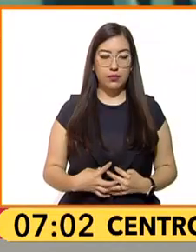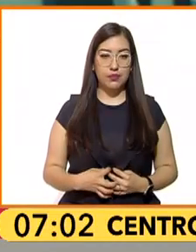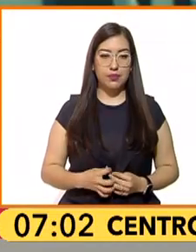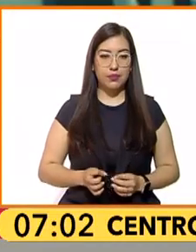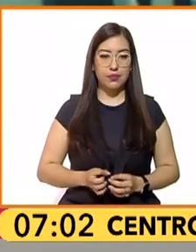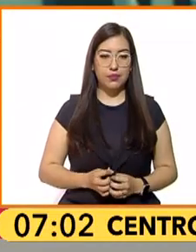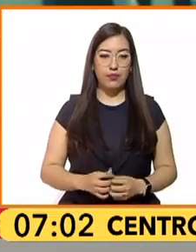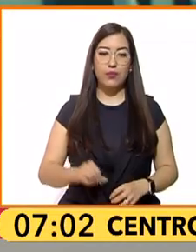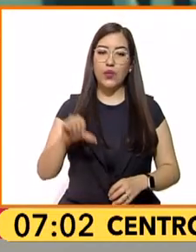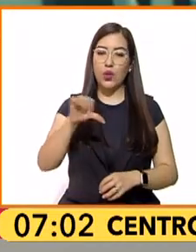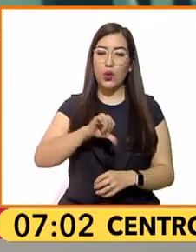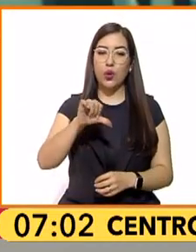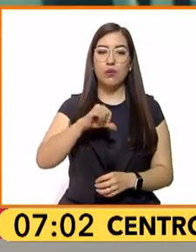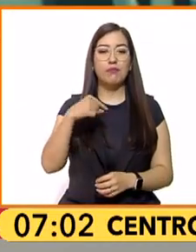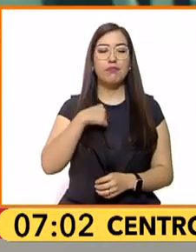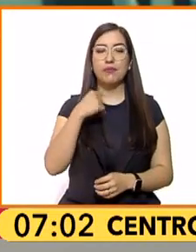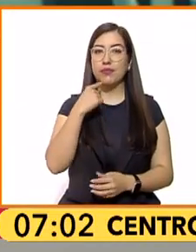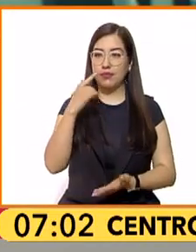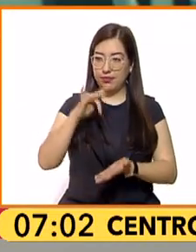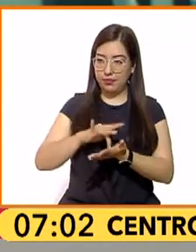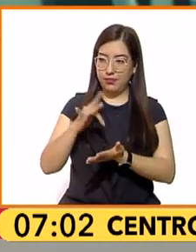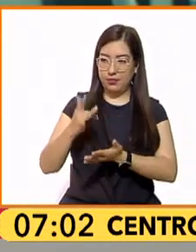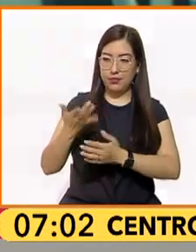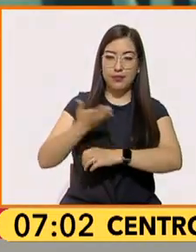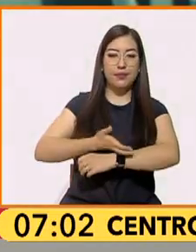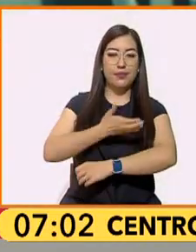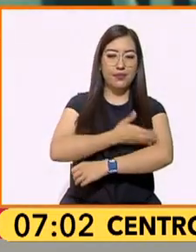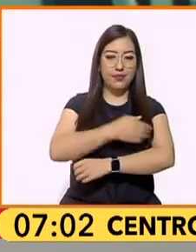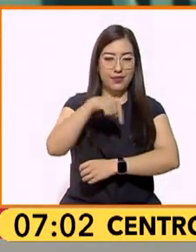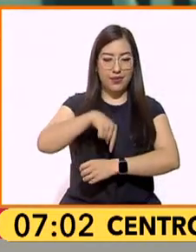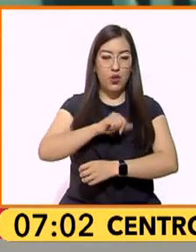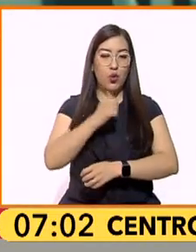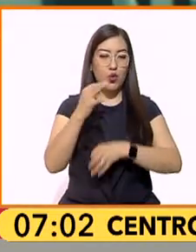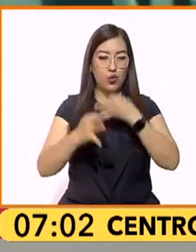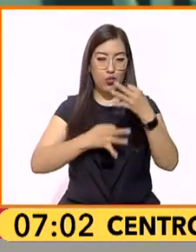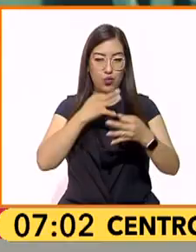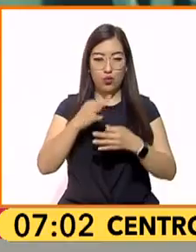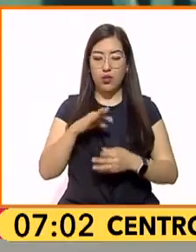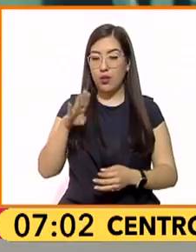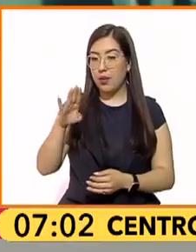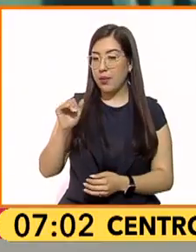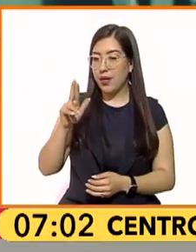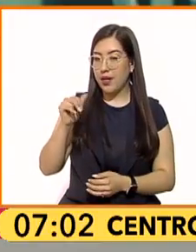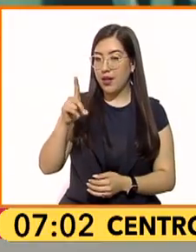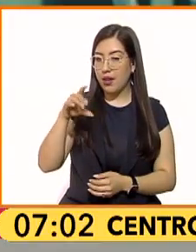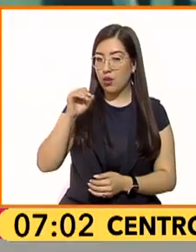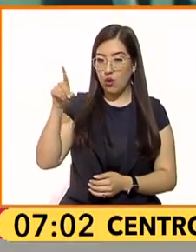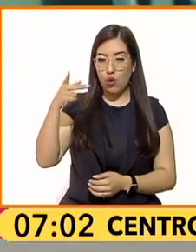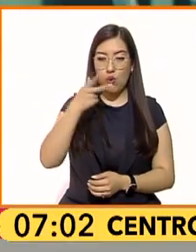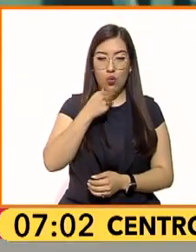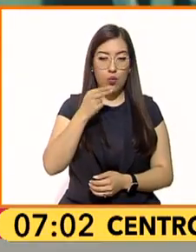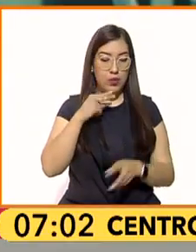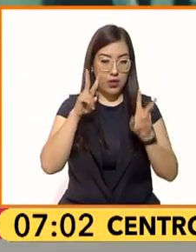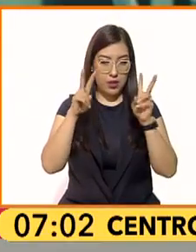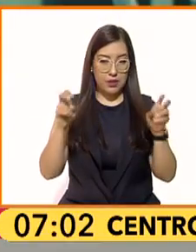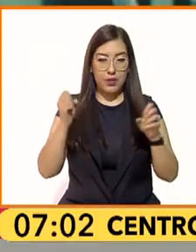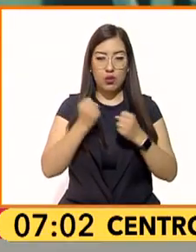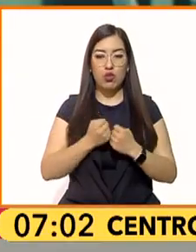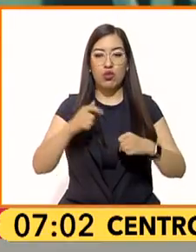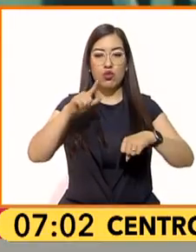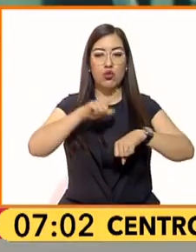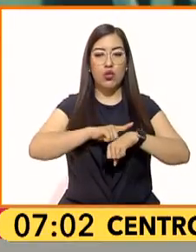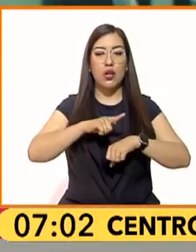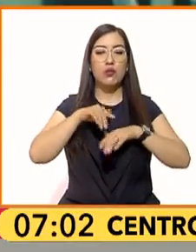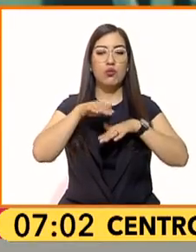Queremos agradecer que nos acompañe aquí en el estudio de 11 Noticias a Bernardo Barranco, sociólogo de las religiones, especialista en